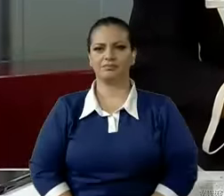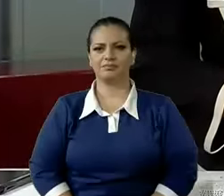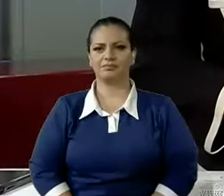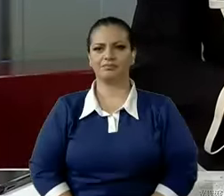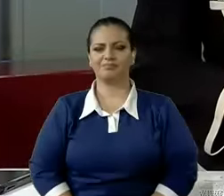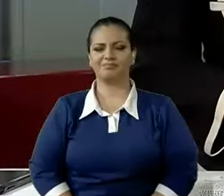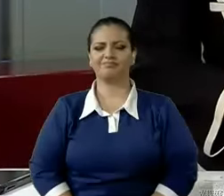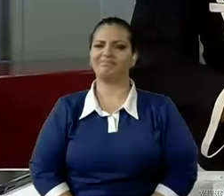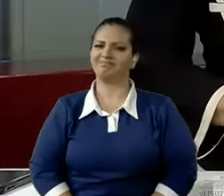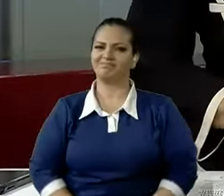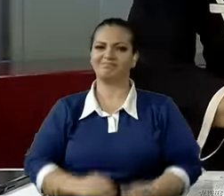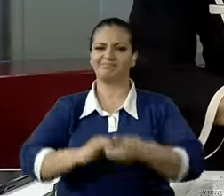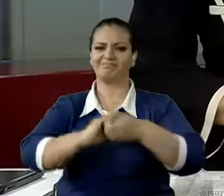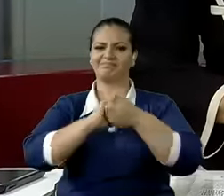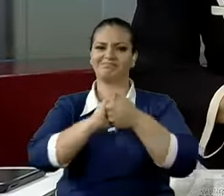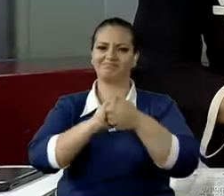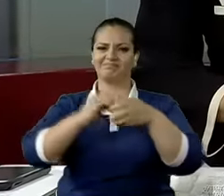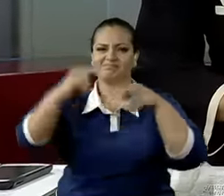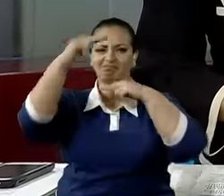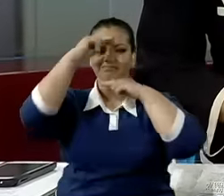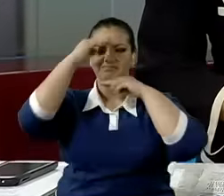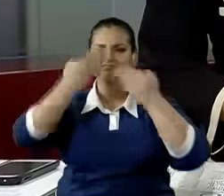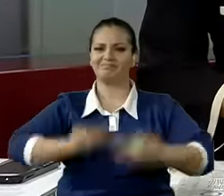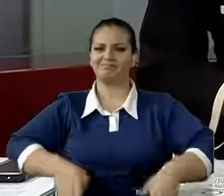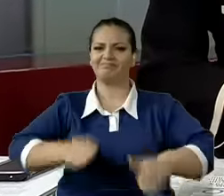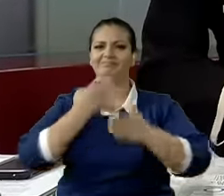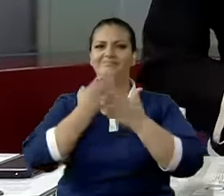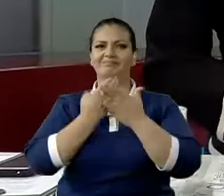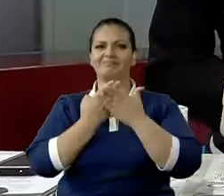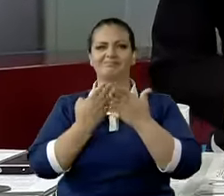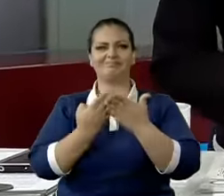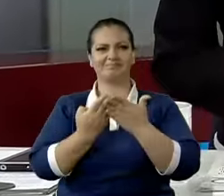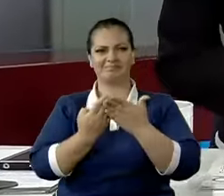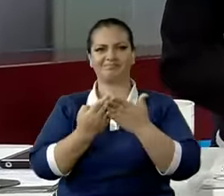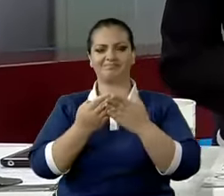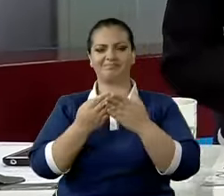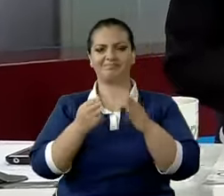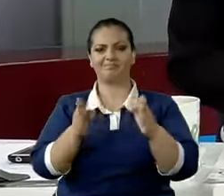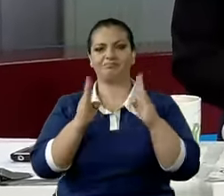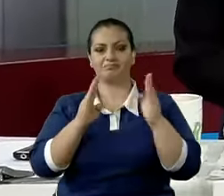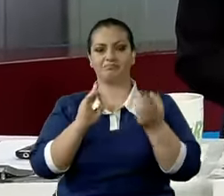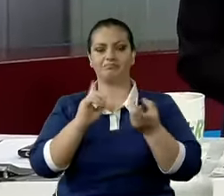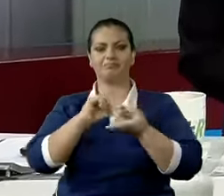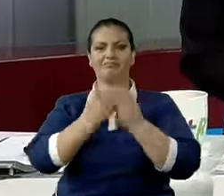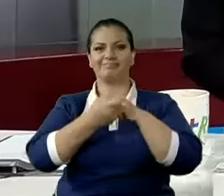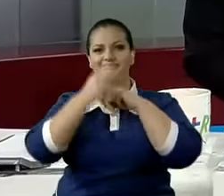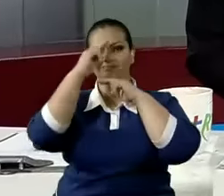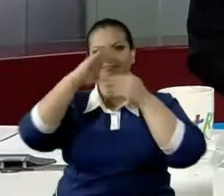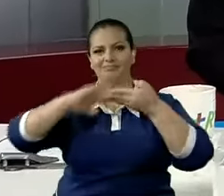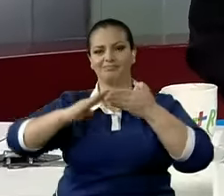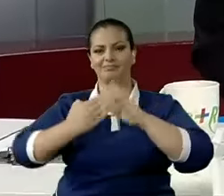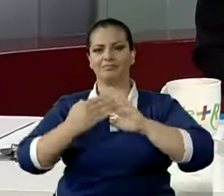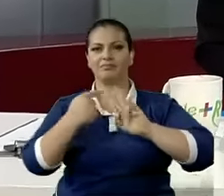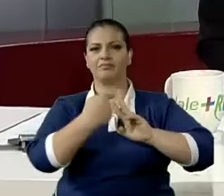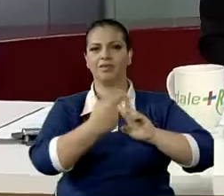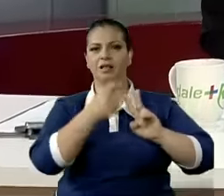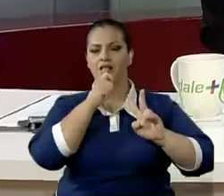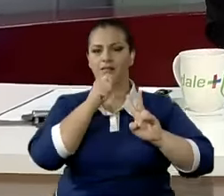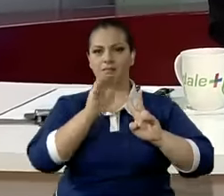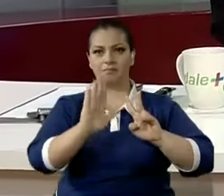Amigos televidentes, así concluimos. Gracias por su amable sintonía. Lo que sigue la noticia en la comunidad con Hugo Avelanes y Rosalena Vázquez. Más